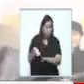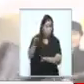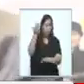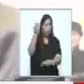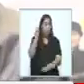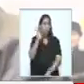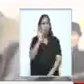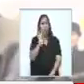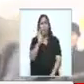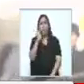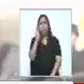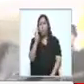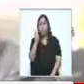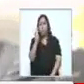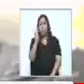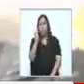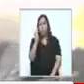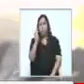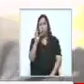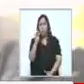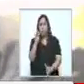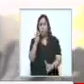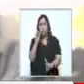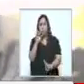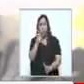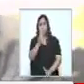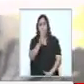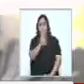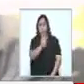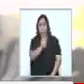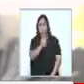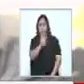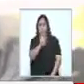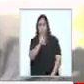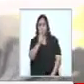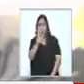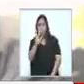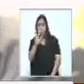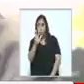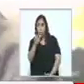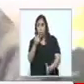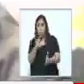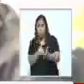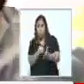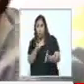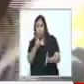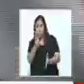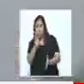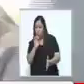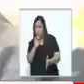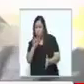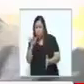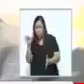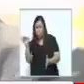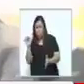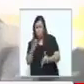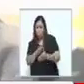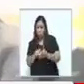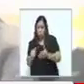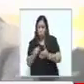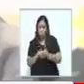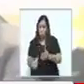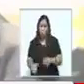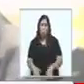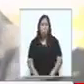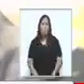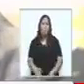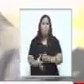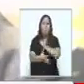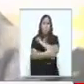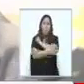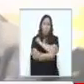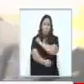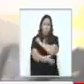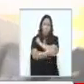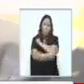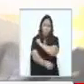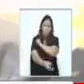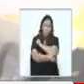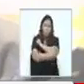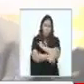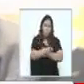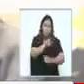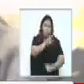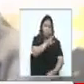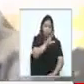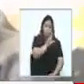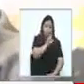43.683 millones de dólares. El que bajó la extrema pobreza de 38% a